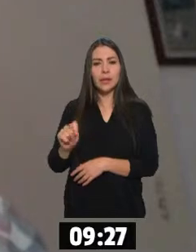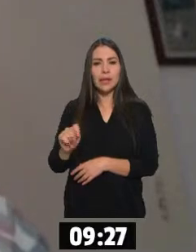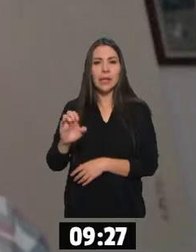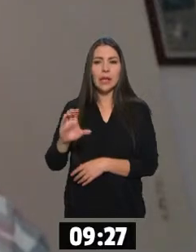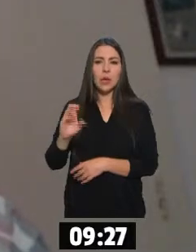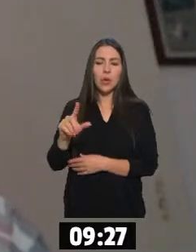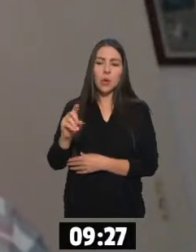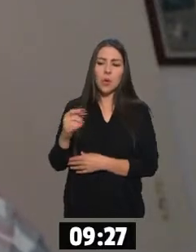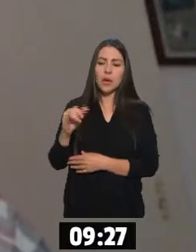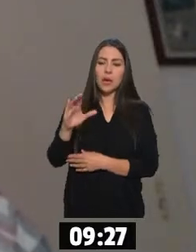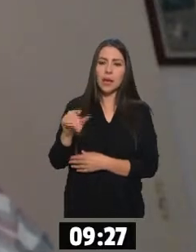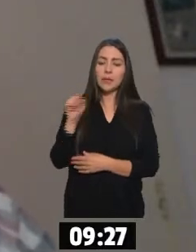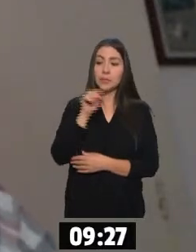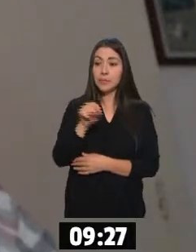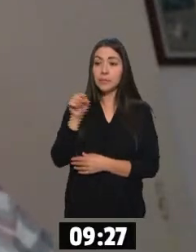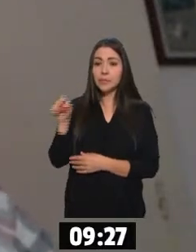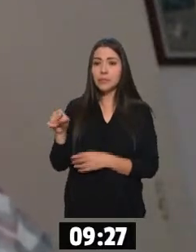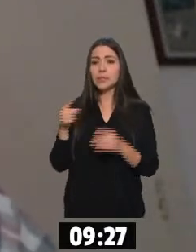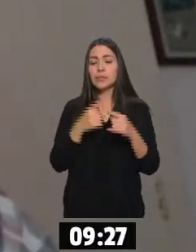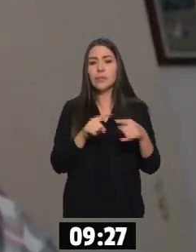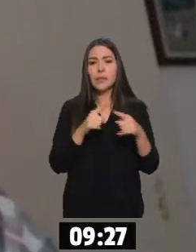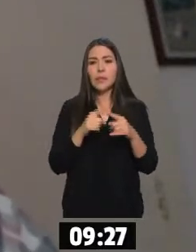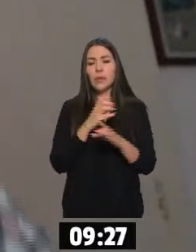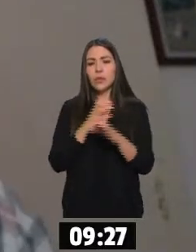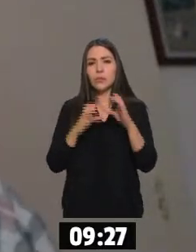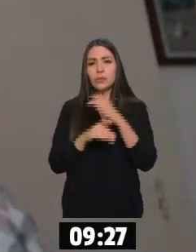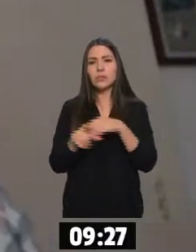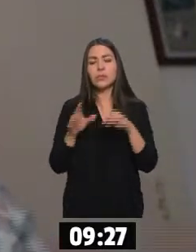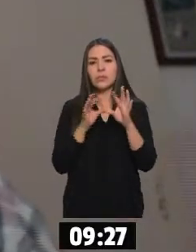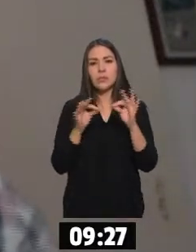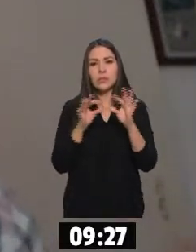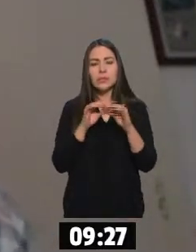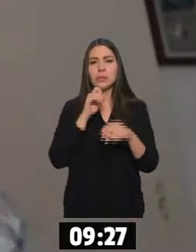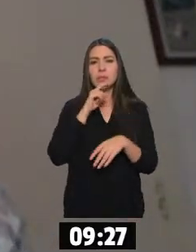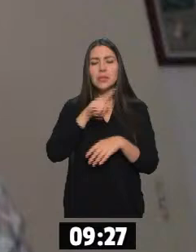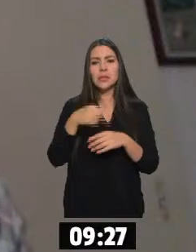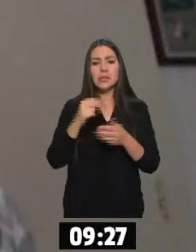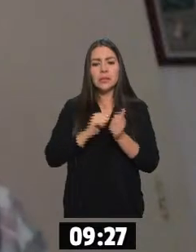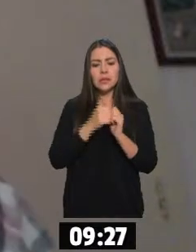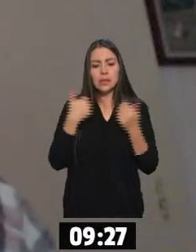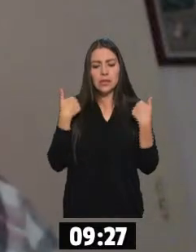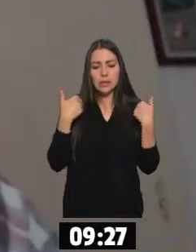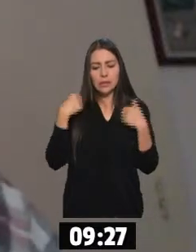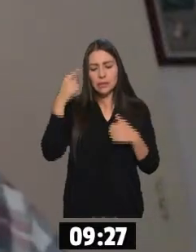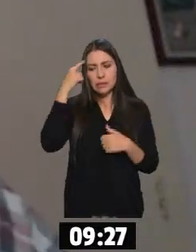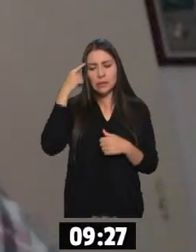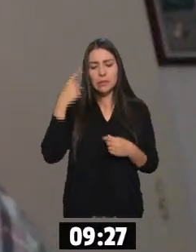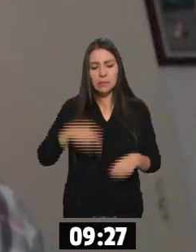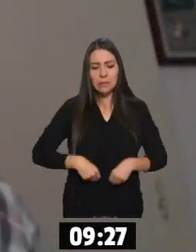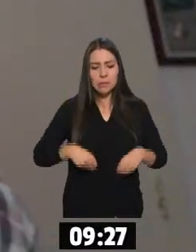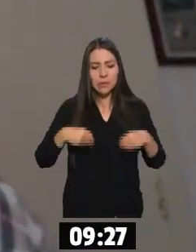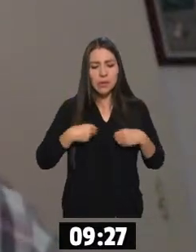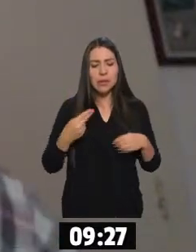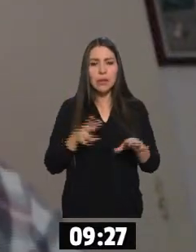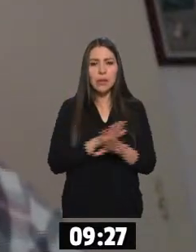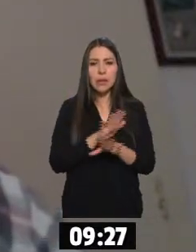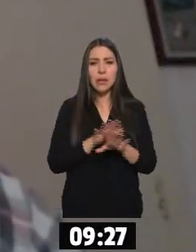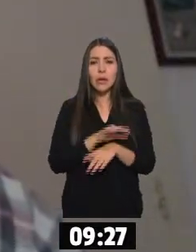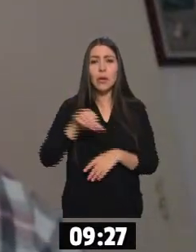seguimos hablando de estas cosas, de pues un poco hacernos conscientes de los impactos de nuestra vida. Hoy se